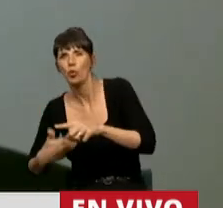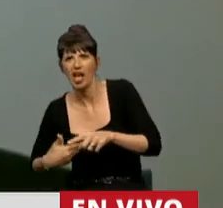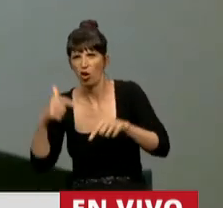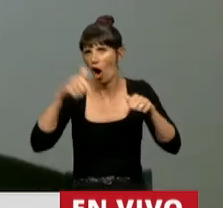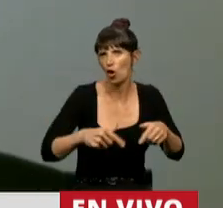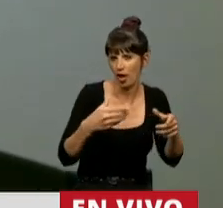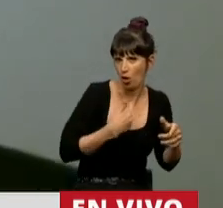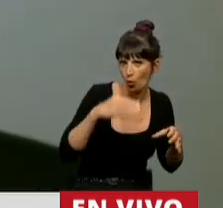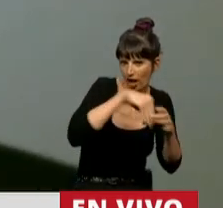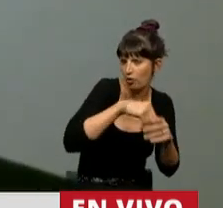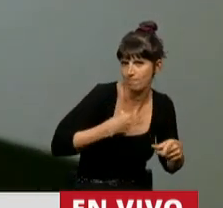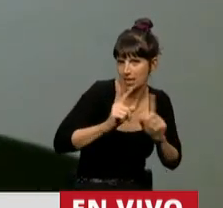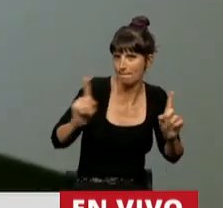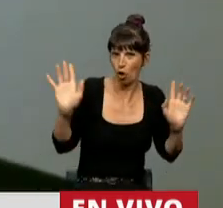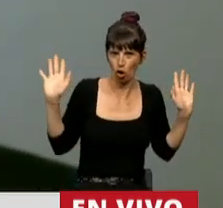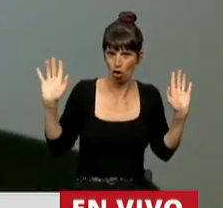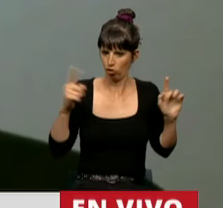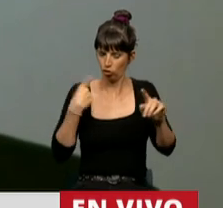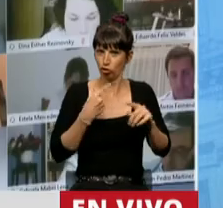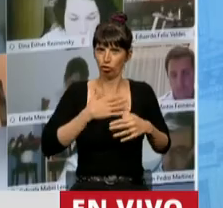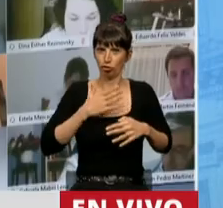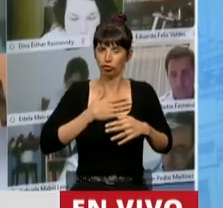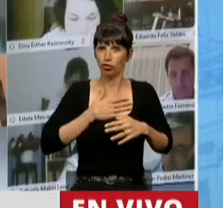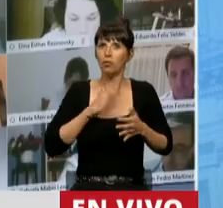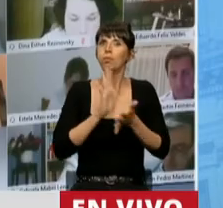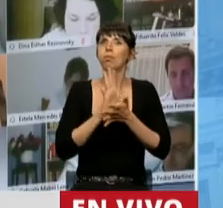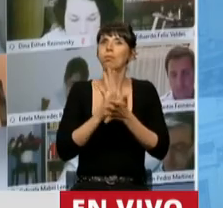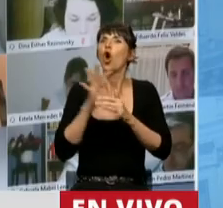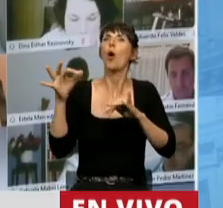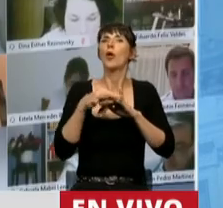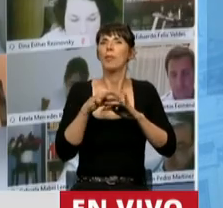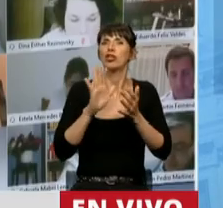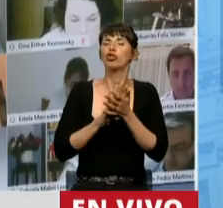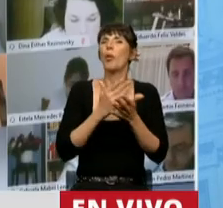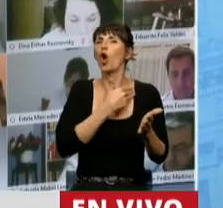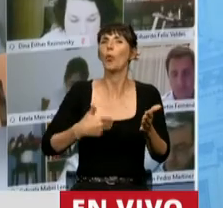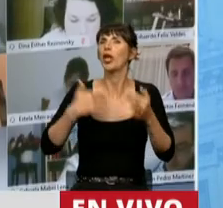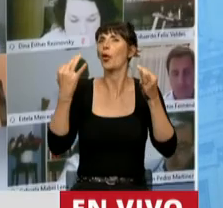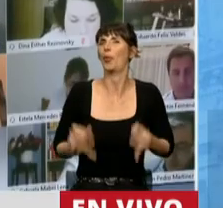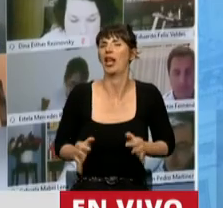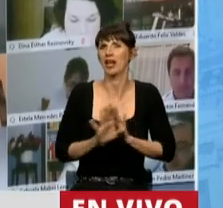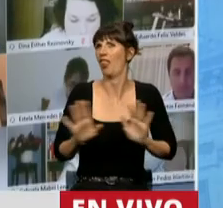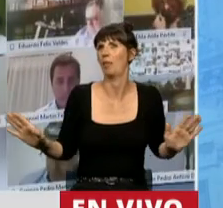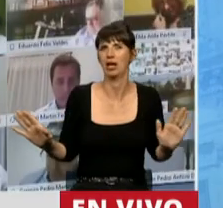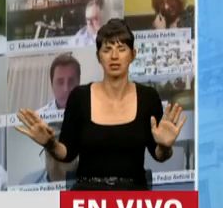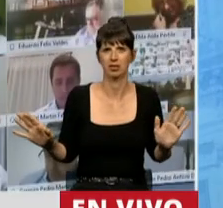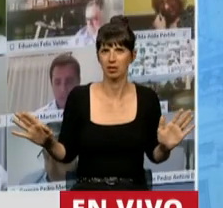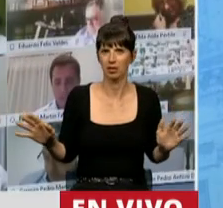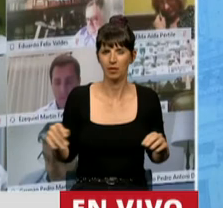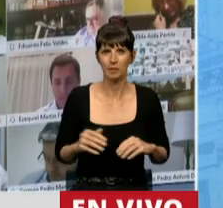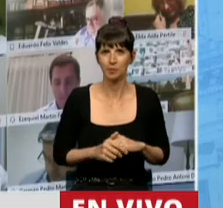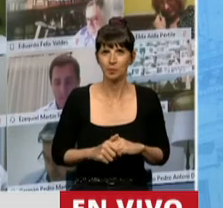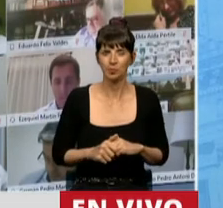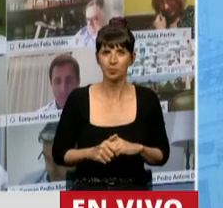de la gobernabilidad, que lo vamos a mantener a rajatabla. En nombre de ese compromiso con